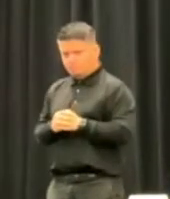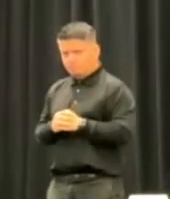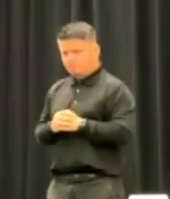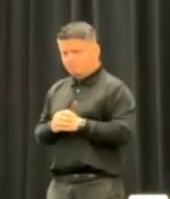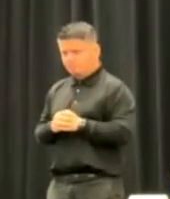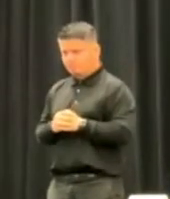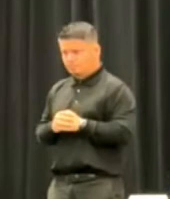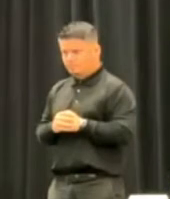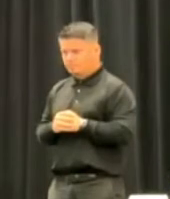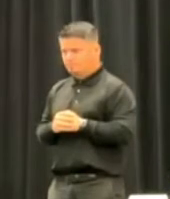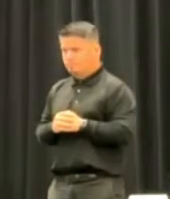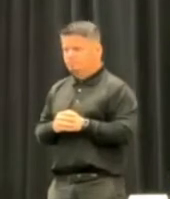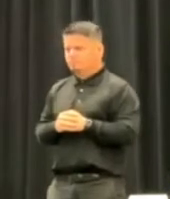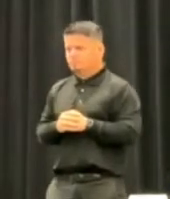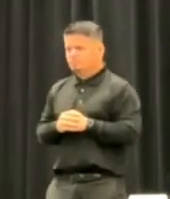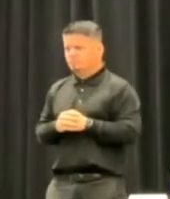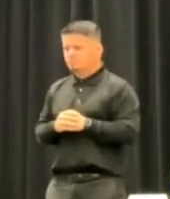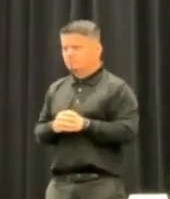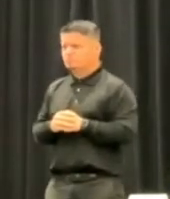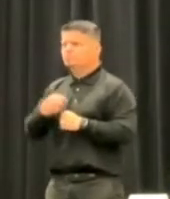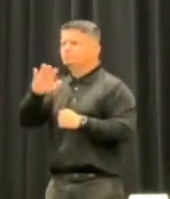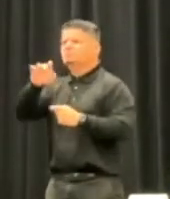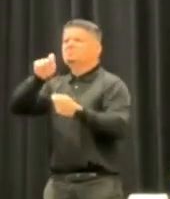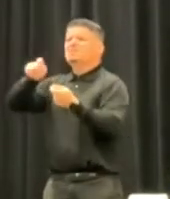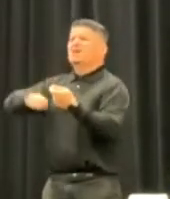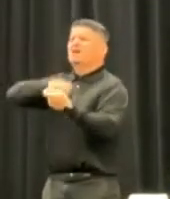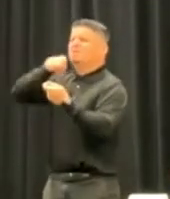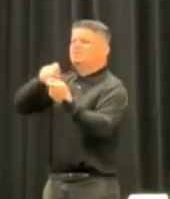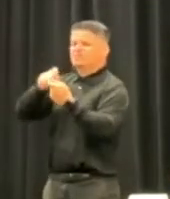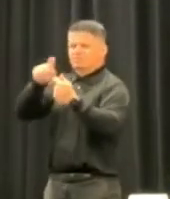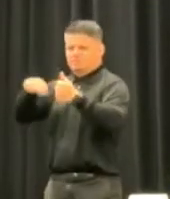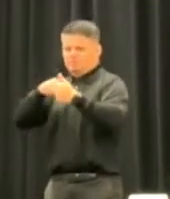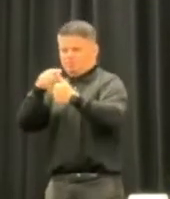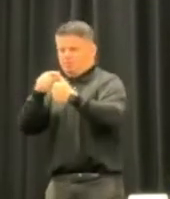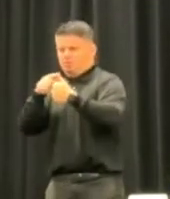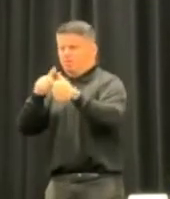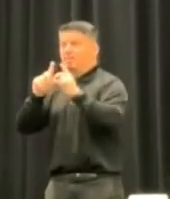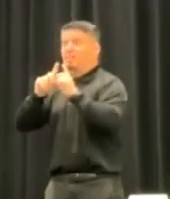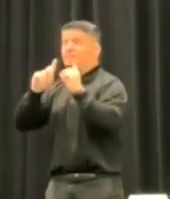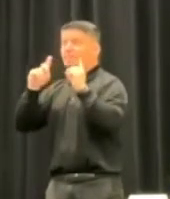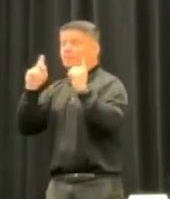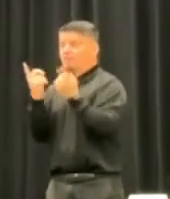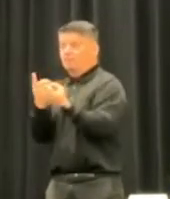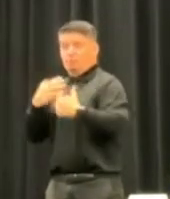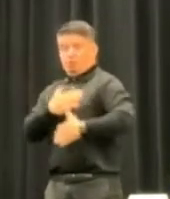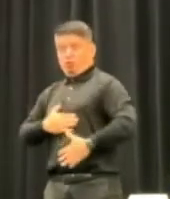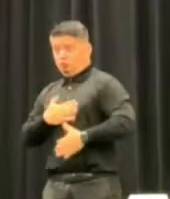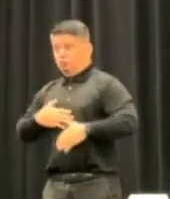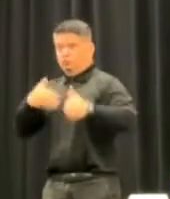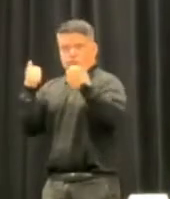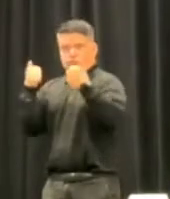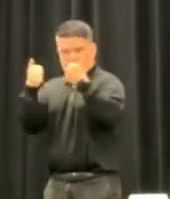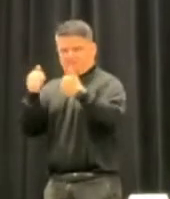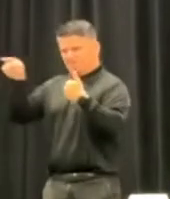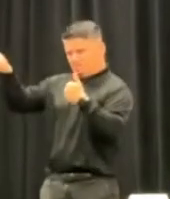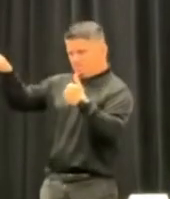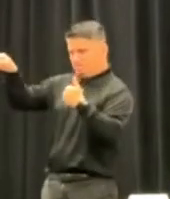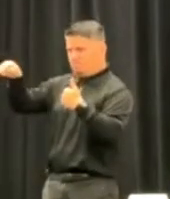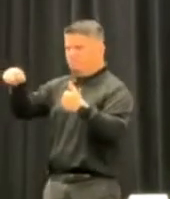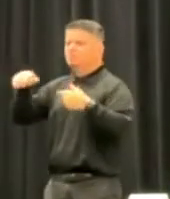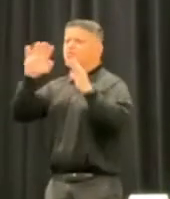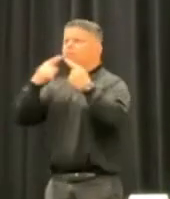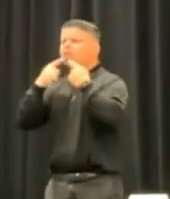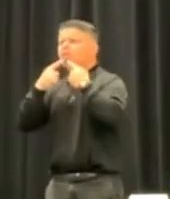particularmente el secretario de departamento de recreación y deportes tiene una noticia que compartir con ustedes buenas